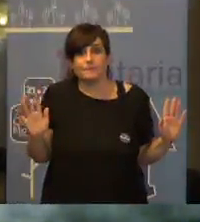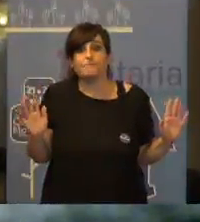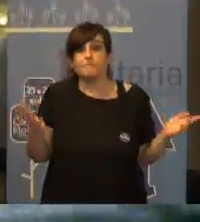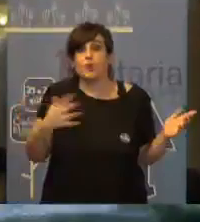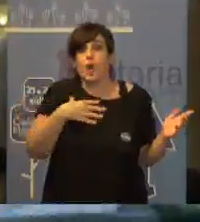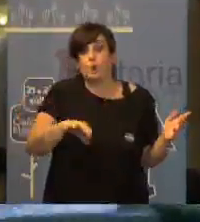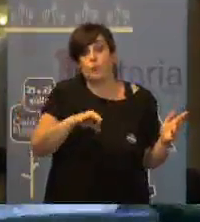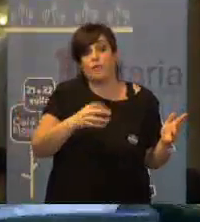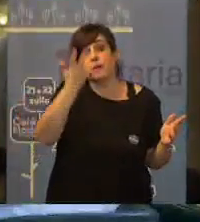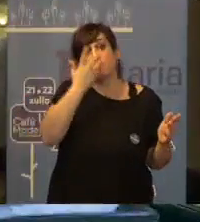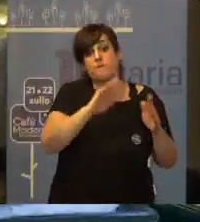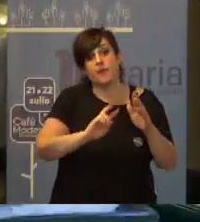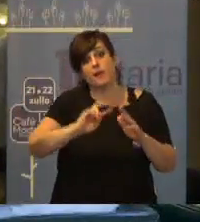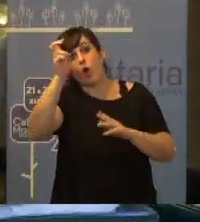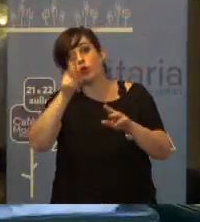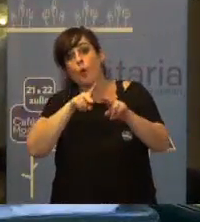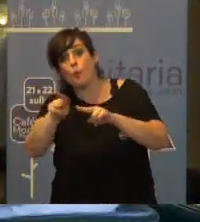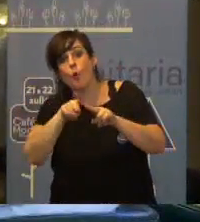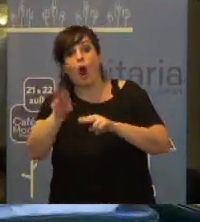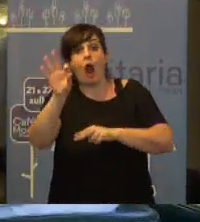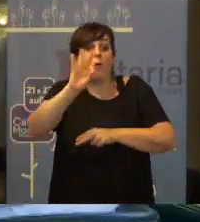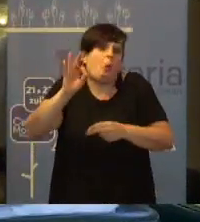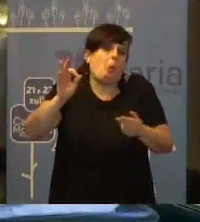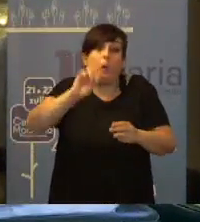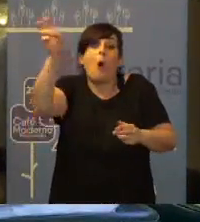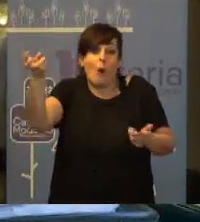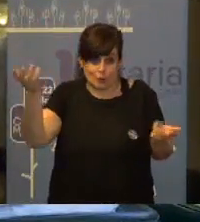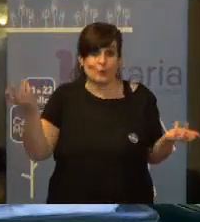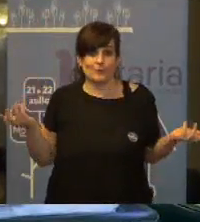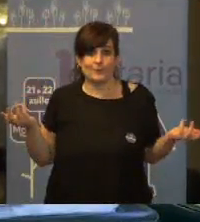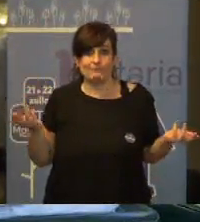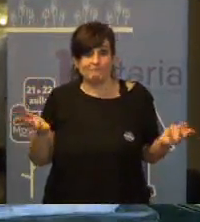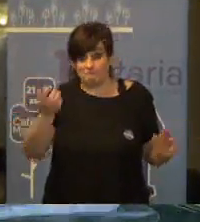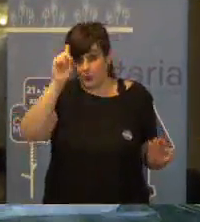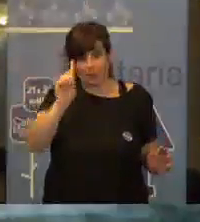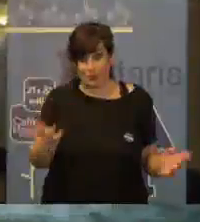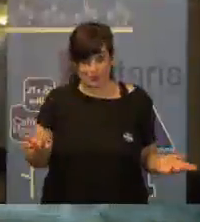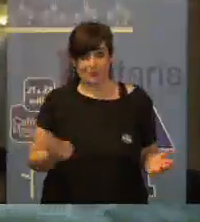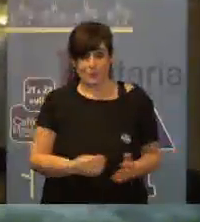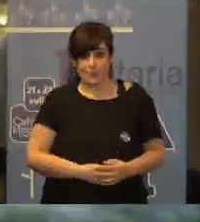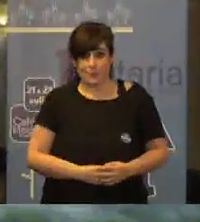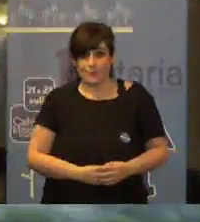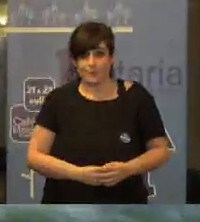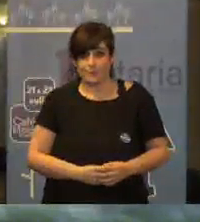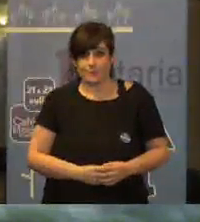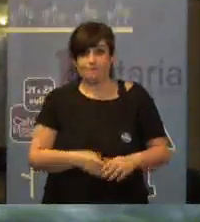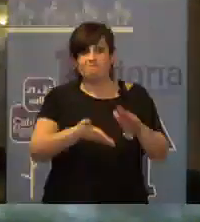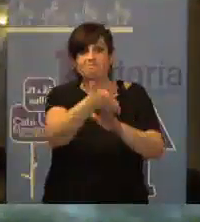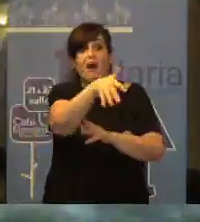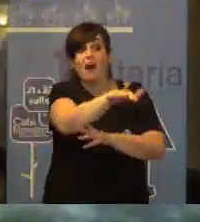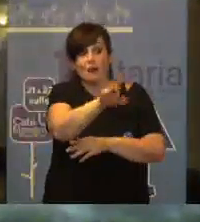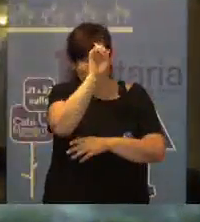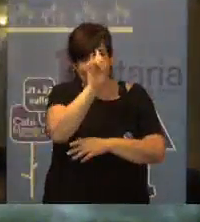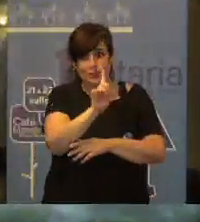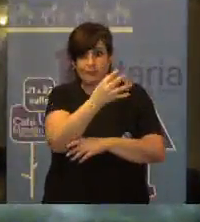Mugardos, ou a Graña, ou a Maniños. Pero non sabemos a onde queremos ir. E supoño que a En Marea